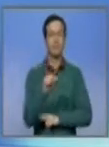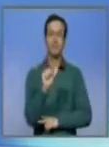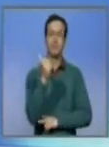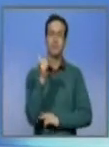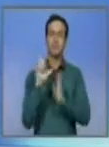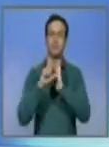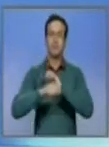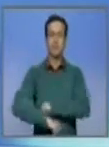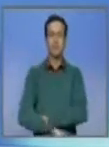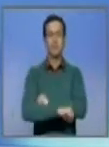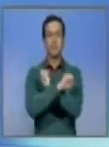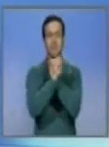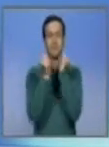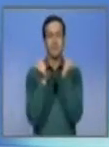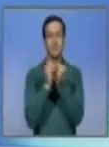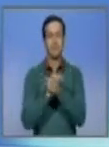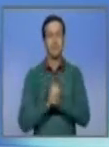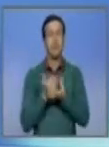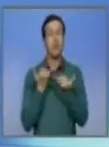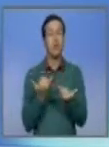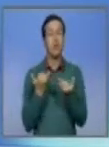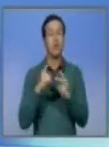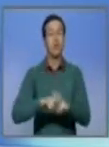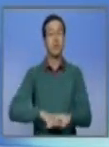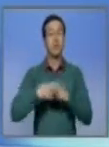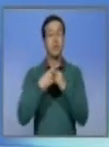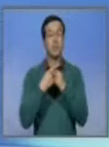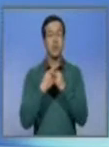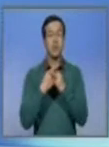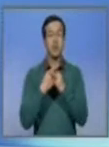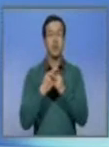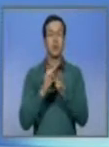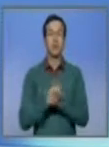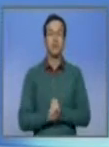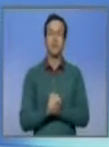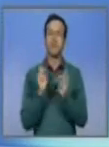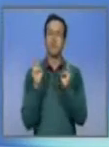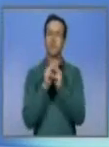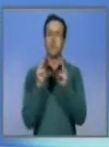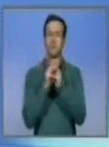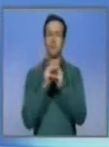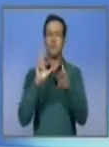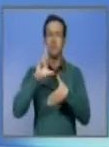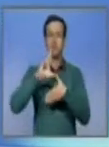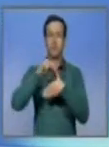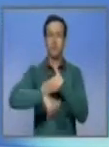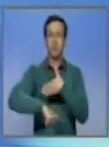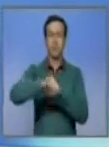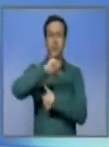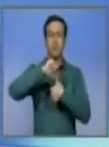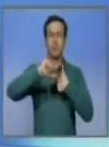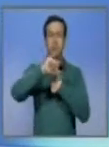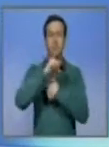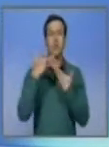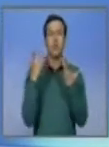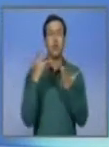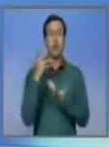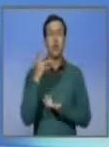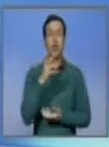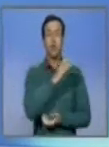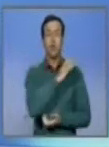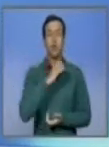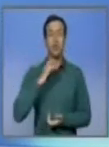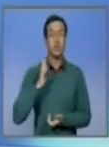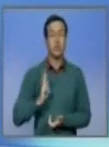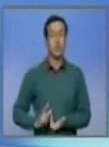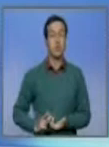7:10 de la mañana, 7:10. Hoy se inicia la cumbre de la Comunidad de Estados Latinoamericanos y del Caribe en Costa Rica.